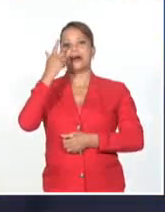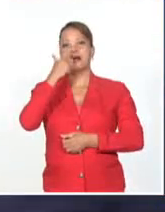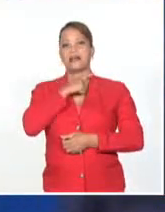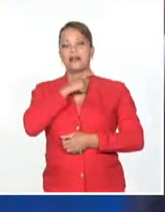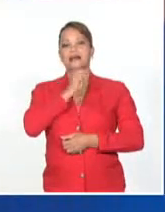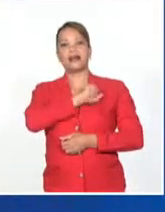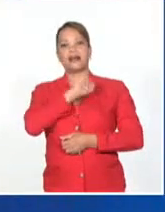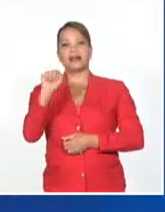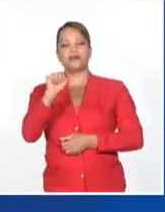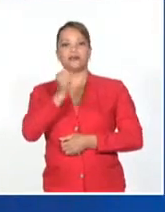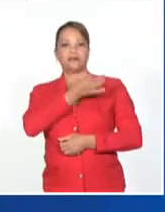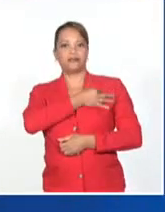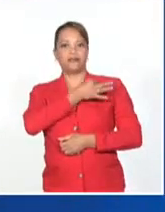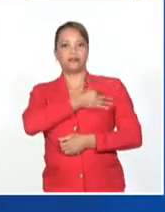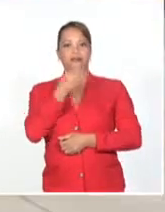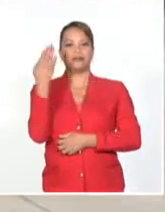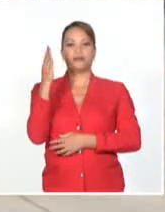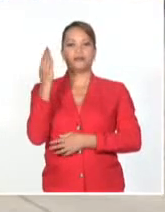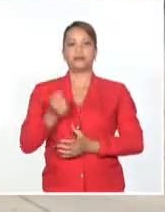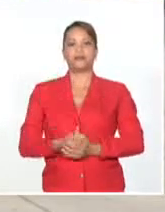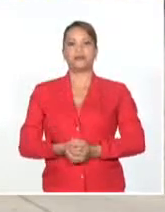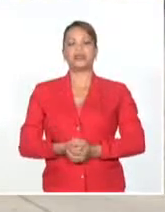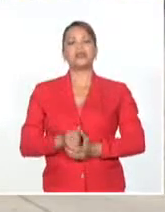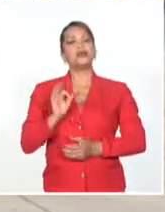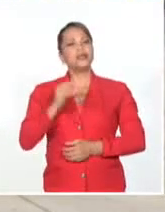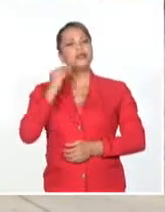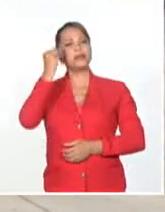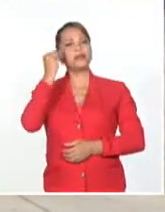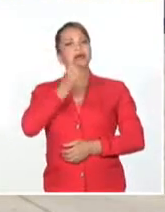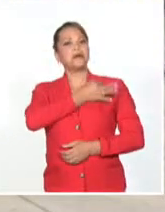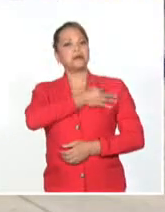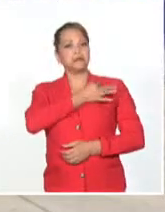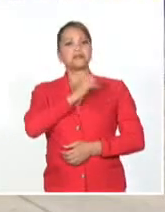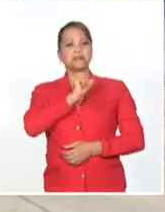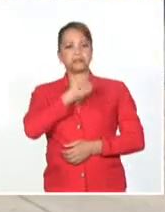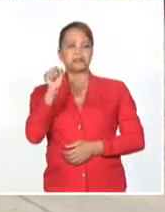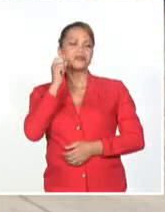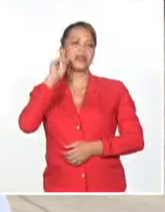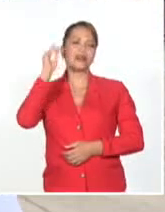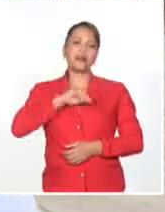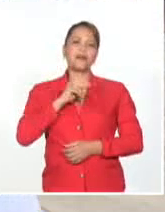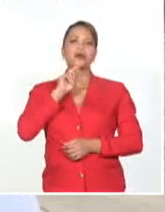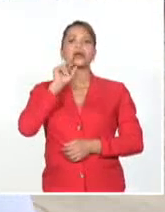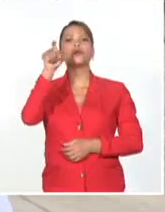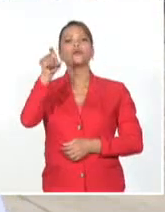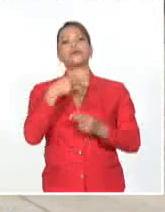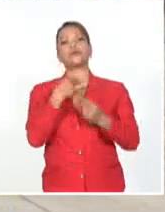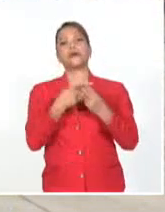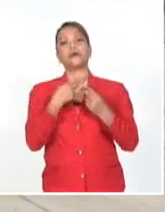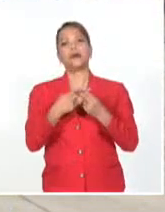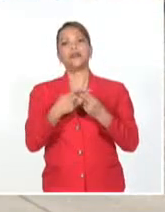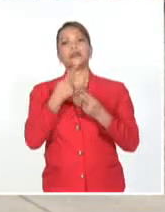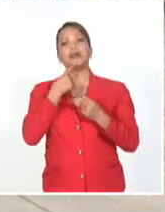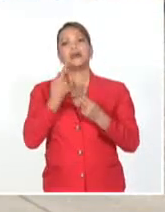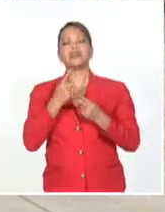Cuba. Nunca dejamos de creer en la medalla y sabíamos que este último evento, la carrera por punto, ya que es el